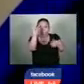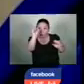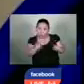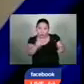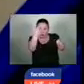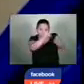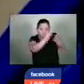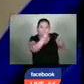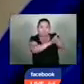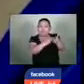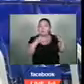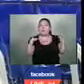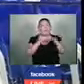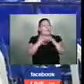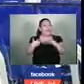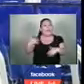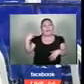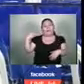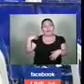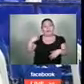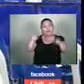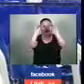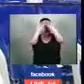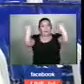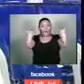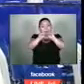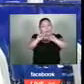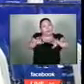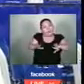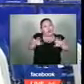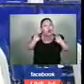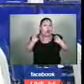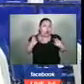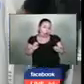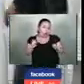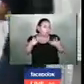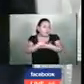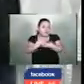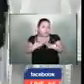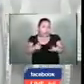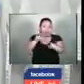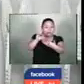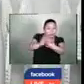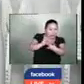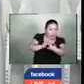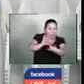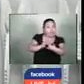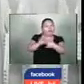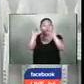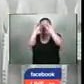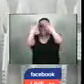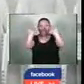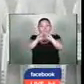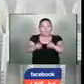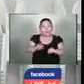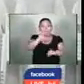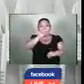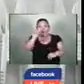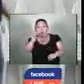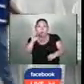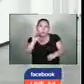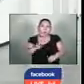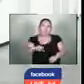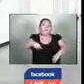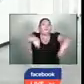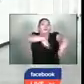y con lo cual sigue el proceso a través de las páginas y a través de los medios disponibles, teléfono, página web o la unidad de salud